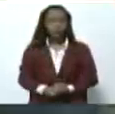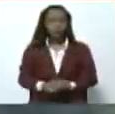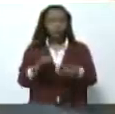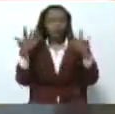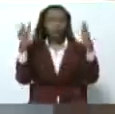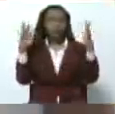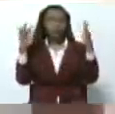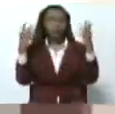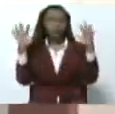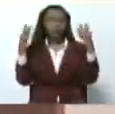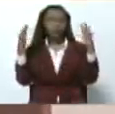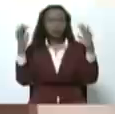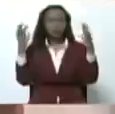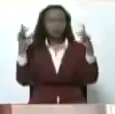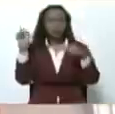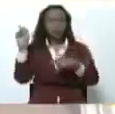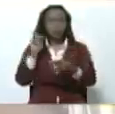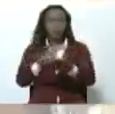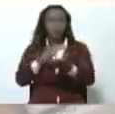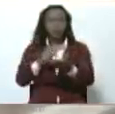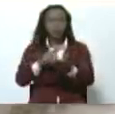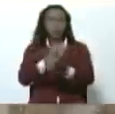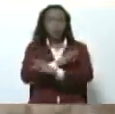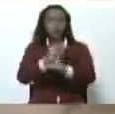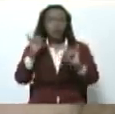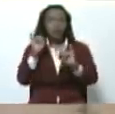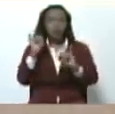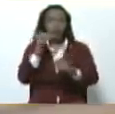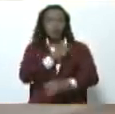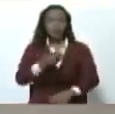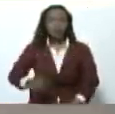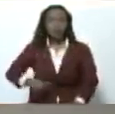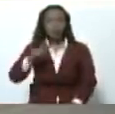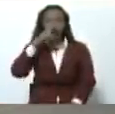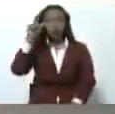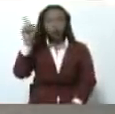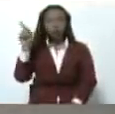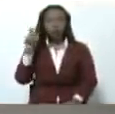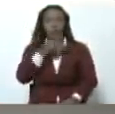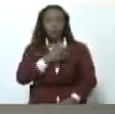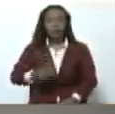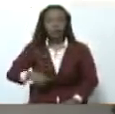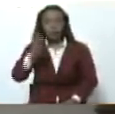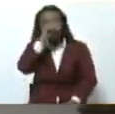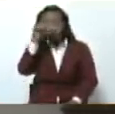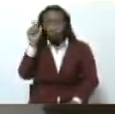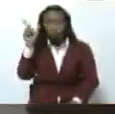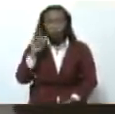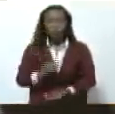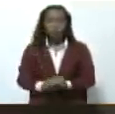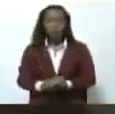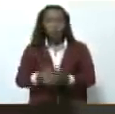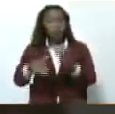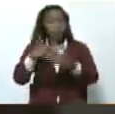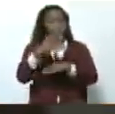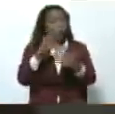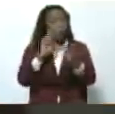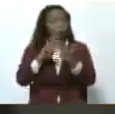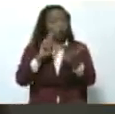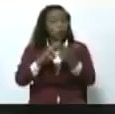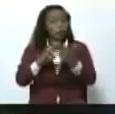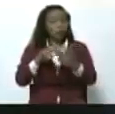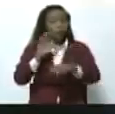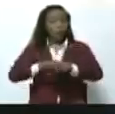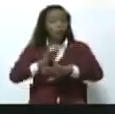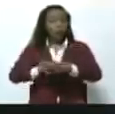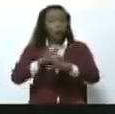Así culmina esta intervención del presidente de la República, Nicolás Maduro Moros, y presidente del Partido Socialista Unido de Venezuela, luego de conocerse lo que han